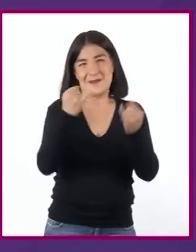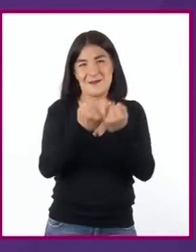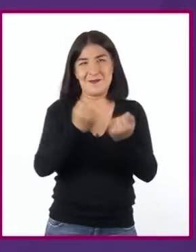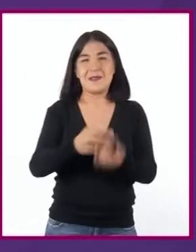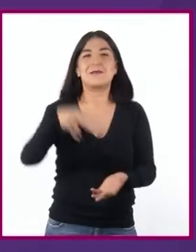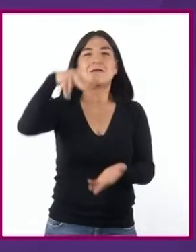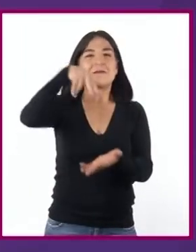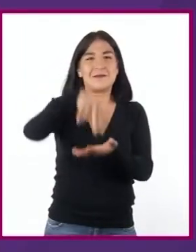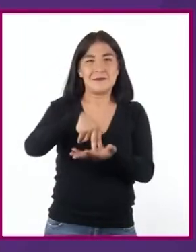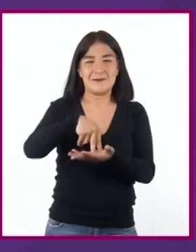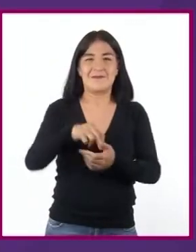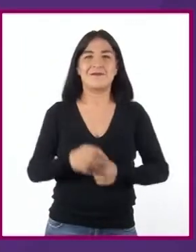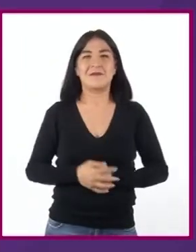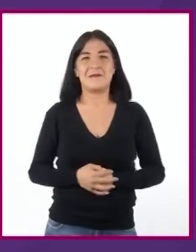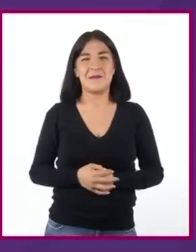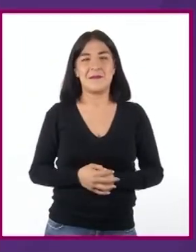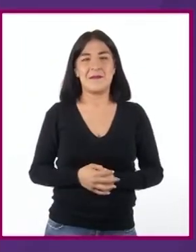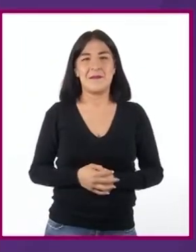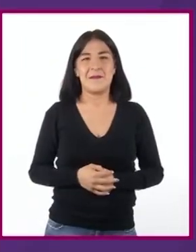empezar con los ejercicios.